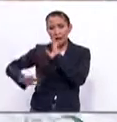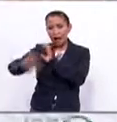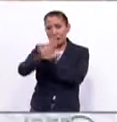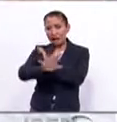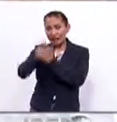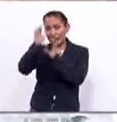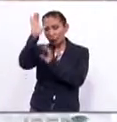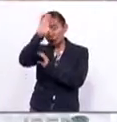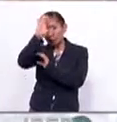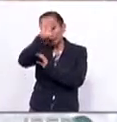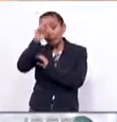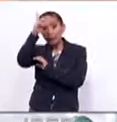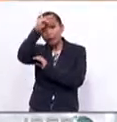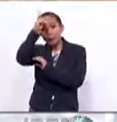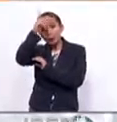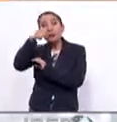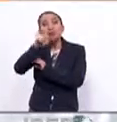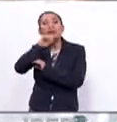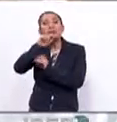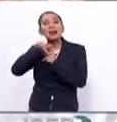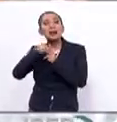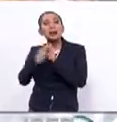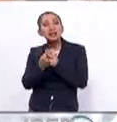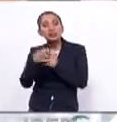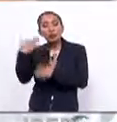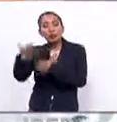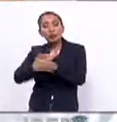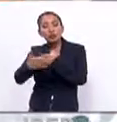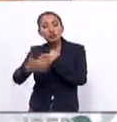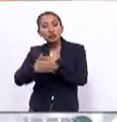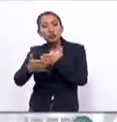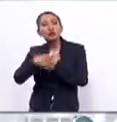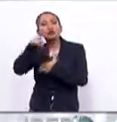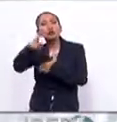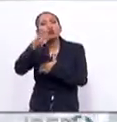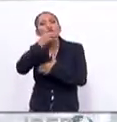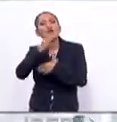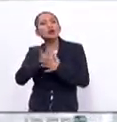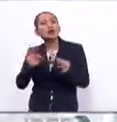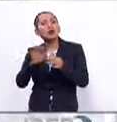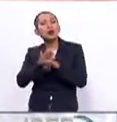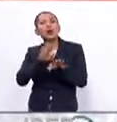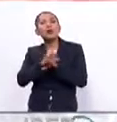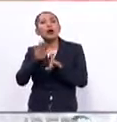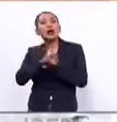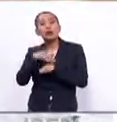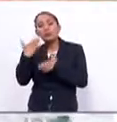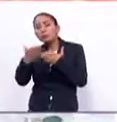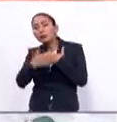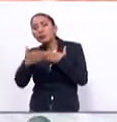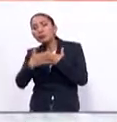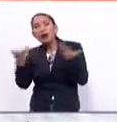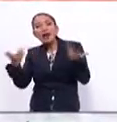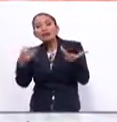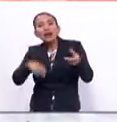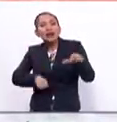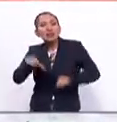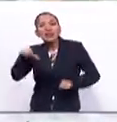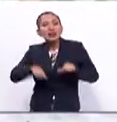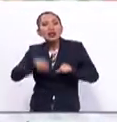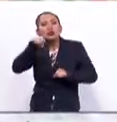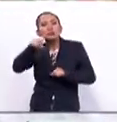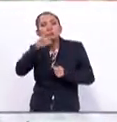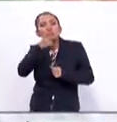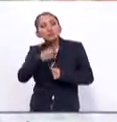cultural peruano, pero seguramente también un parteaguas para lo que viene y que nos platicaras un poco de cuáles son los siguientes planes importantes que te